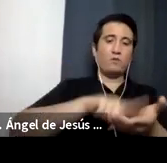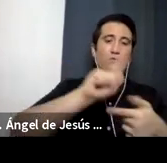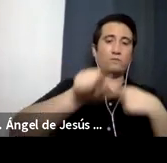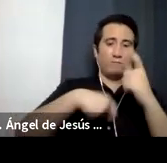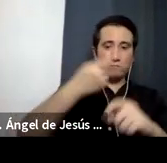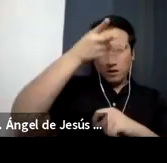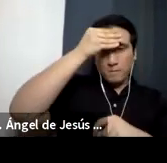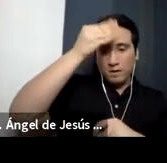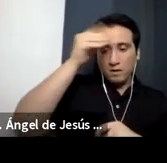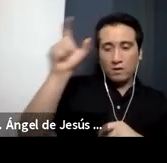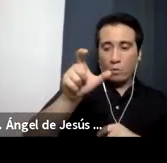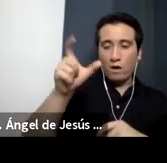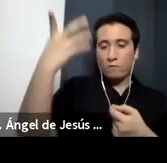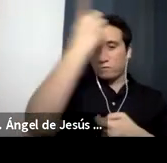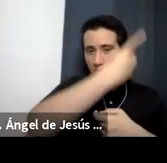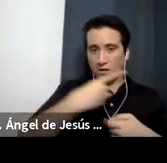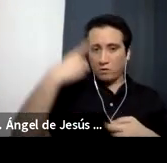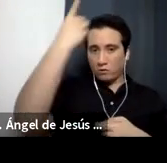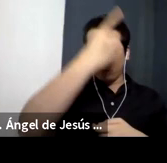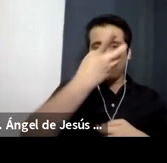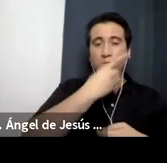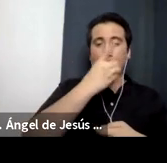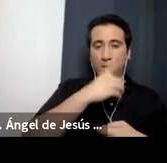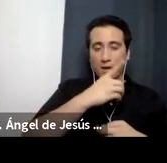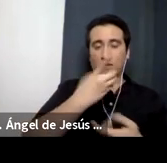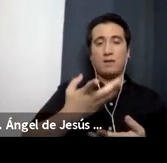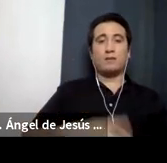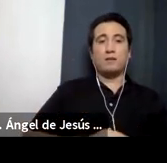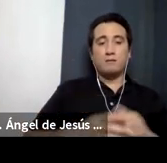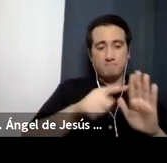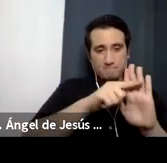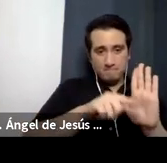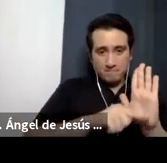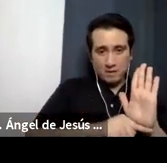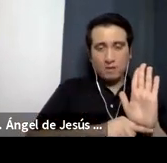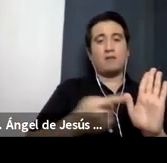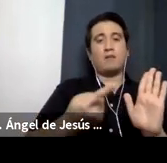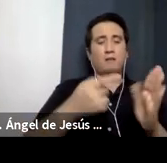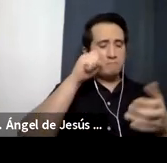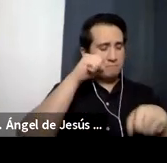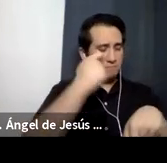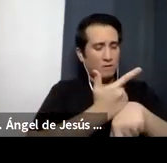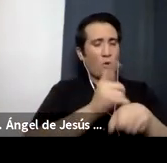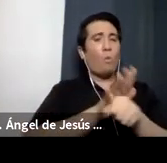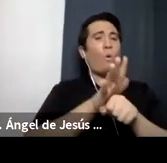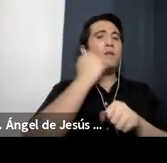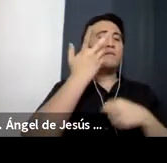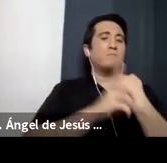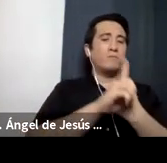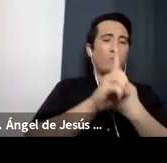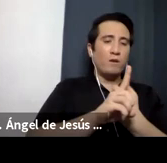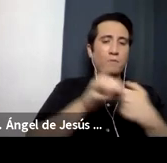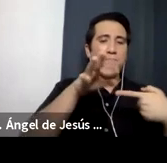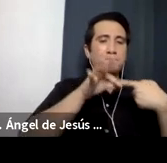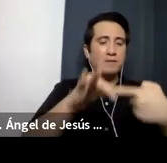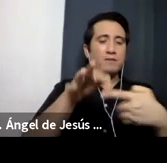cuando nos diagnostican diabetes, incluye, por supuesto, el detectar a tiempo cualquier problema que pueda presentarse en los pies,